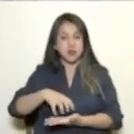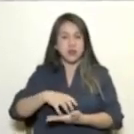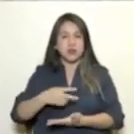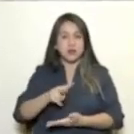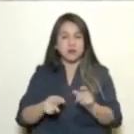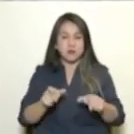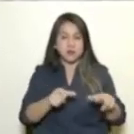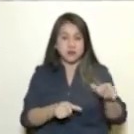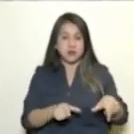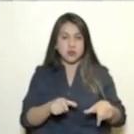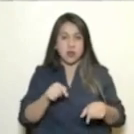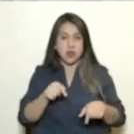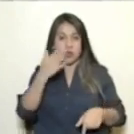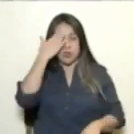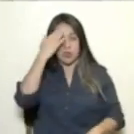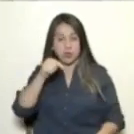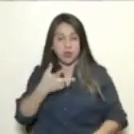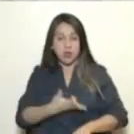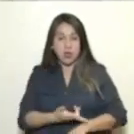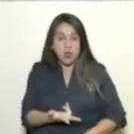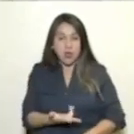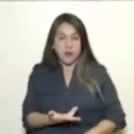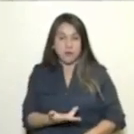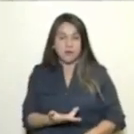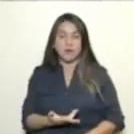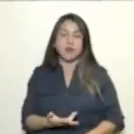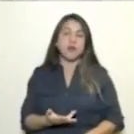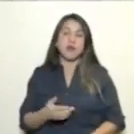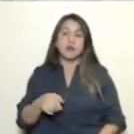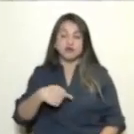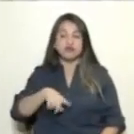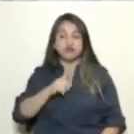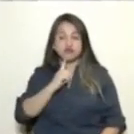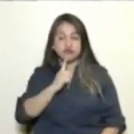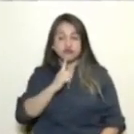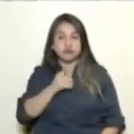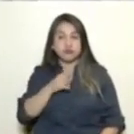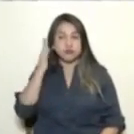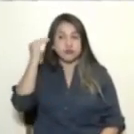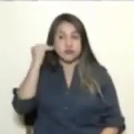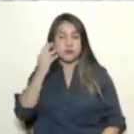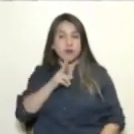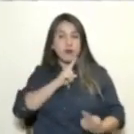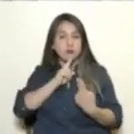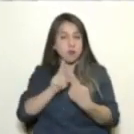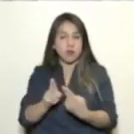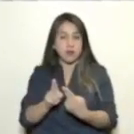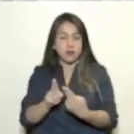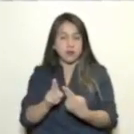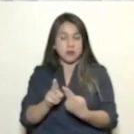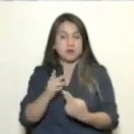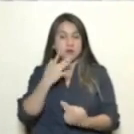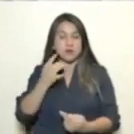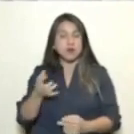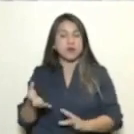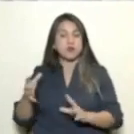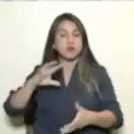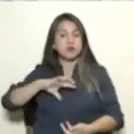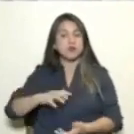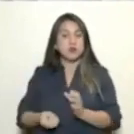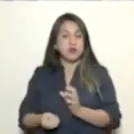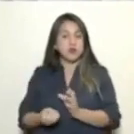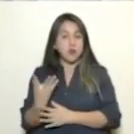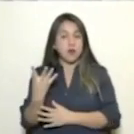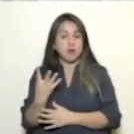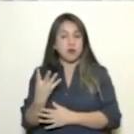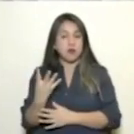que estamos en medio de uno. Y como estamos en medio de uno, no sabemos las respuestas, porque es un mundo nuevo.